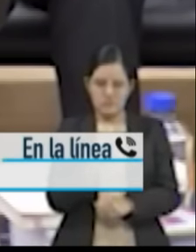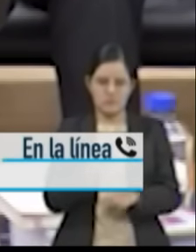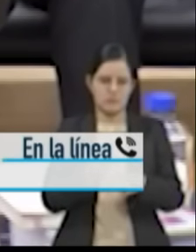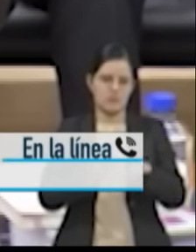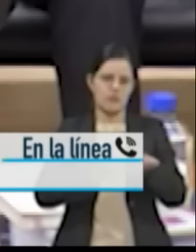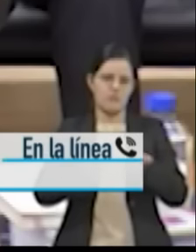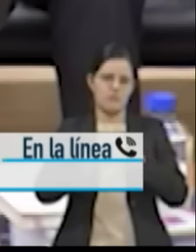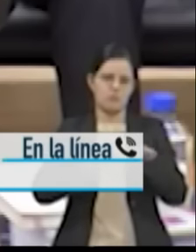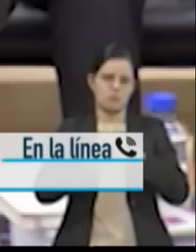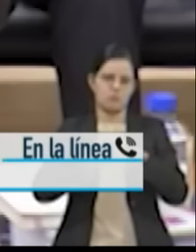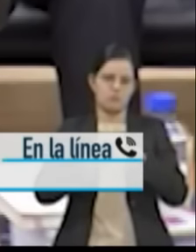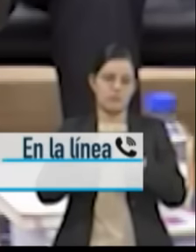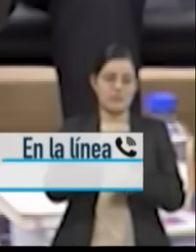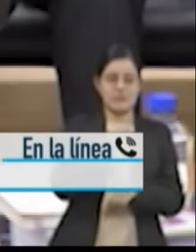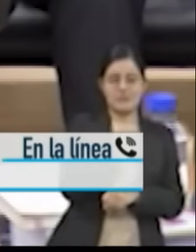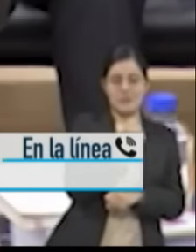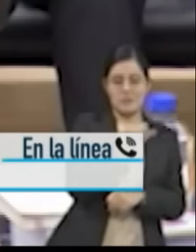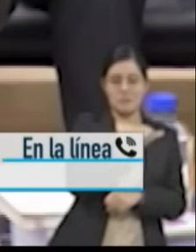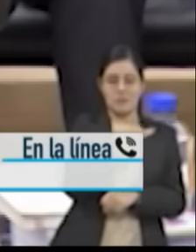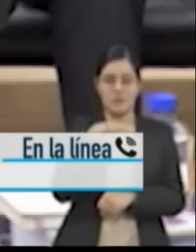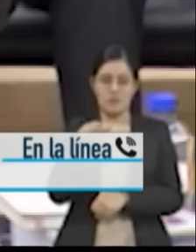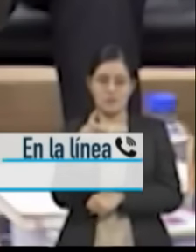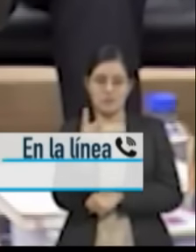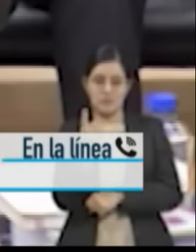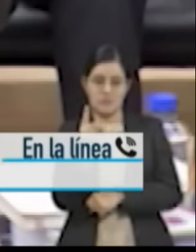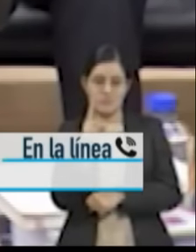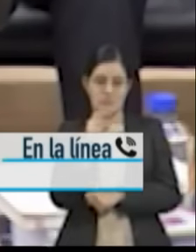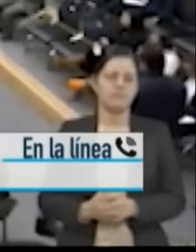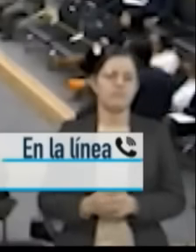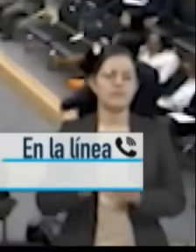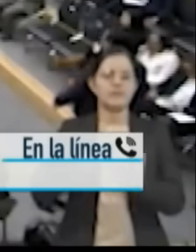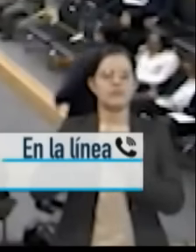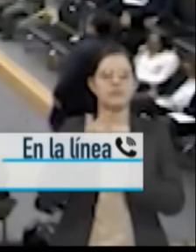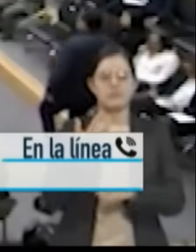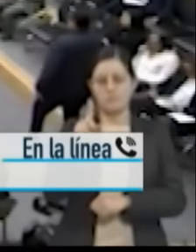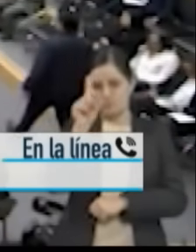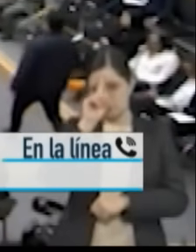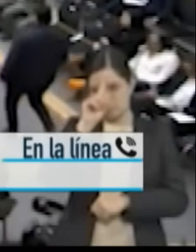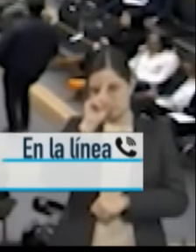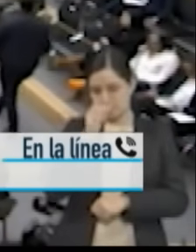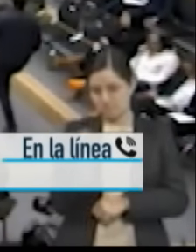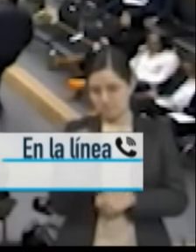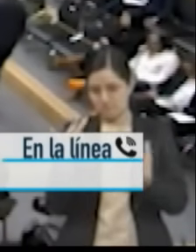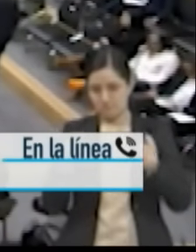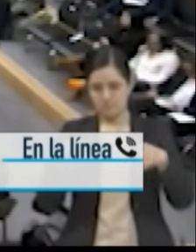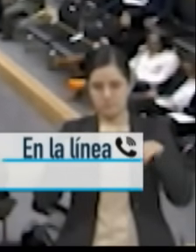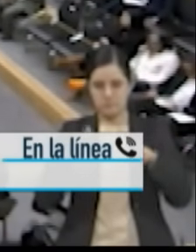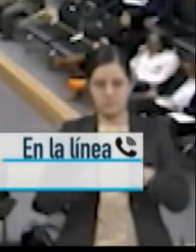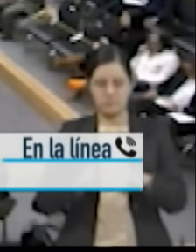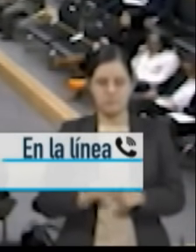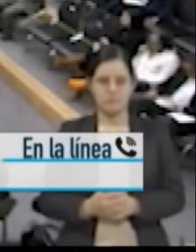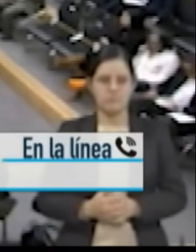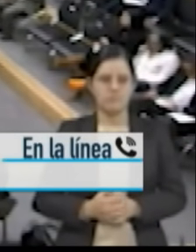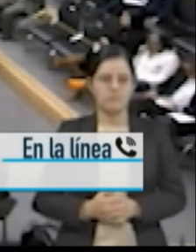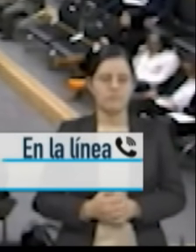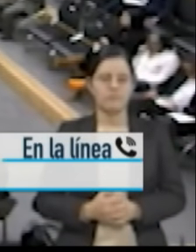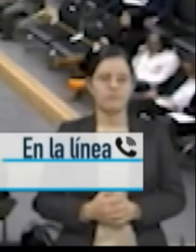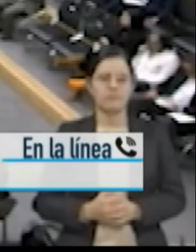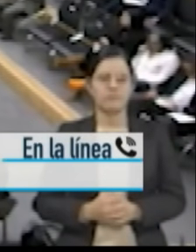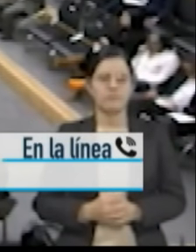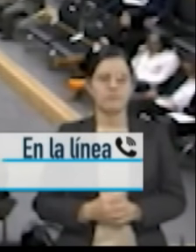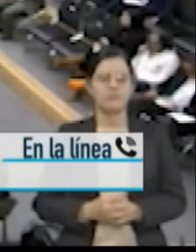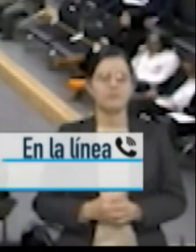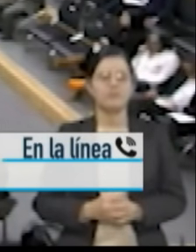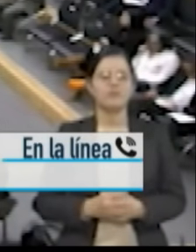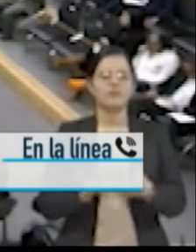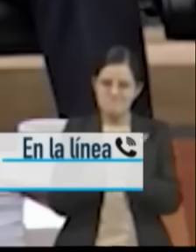pueden hacer es ostentarse todavía como candidatos y hacer actos de campaña, que sería decir